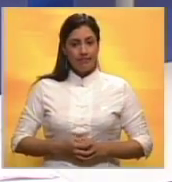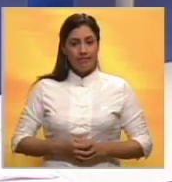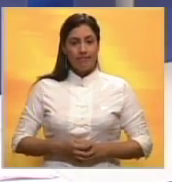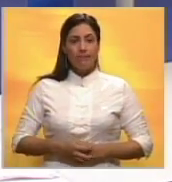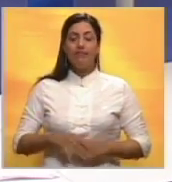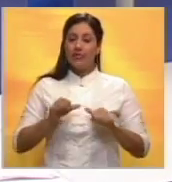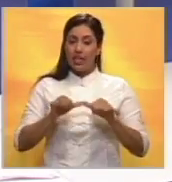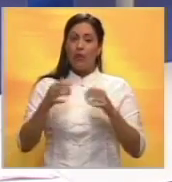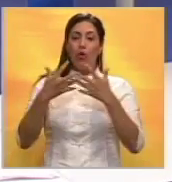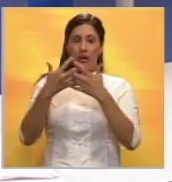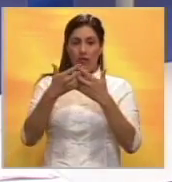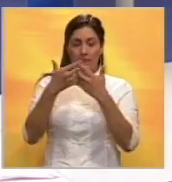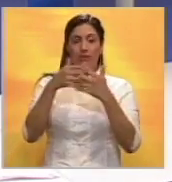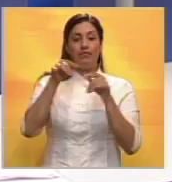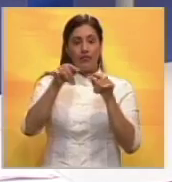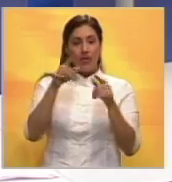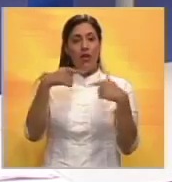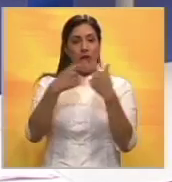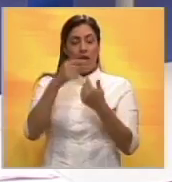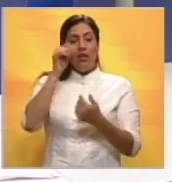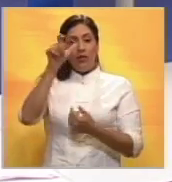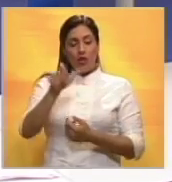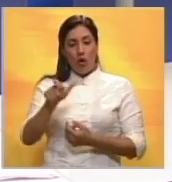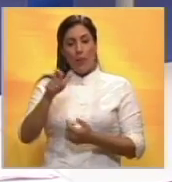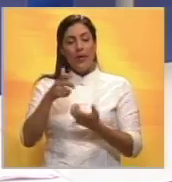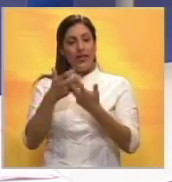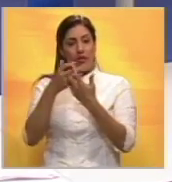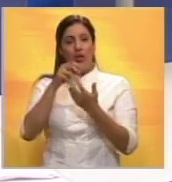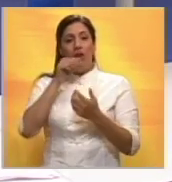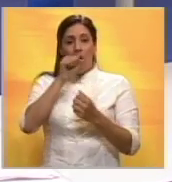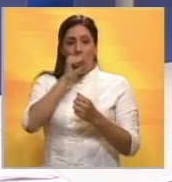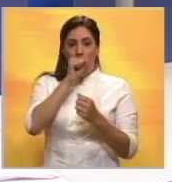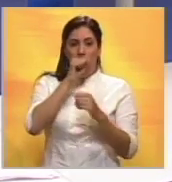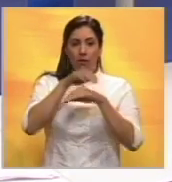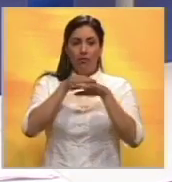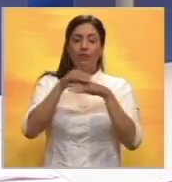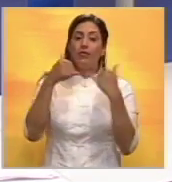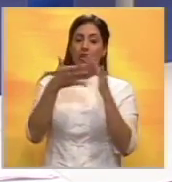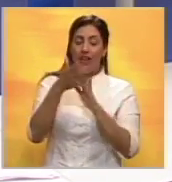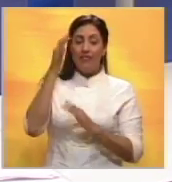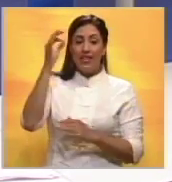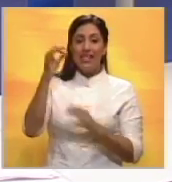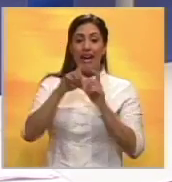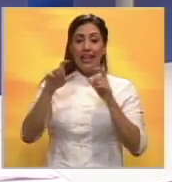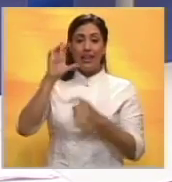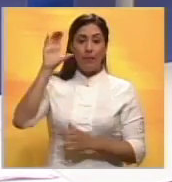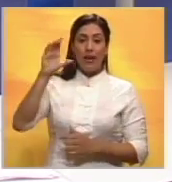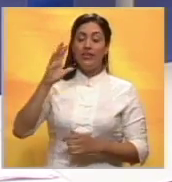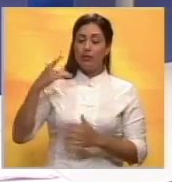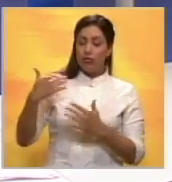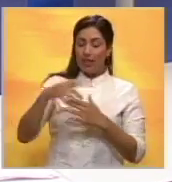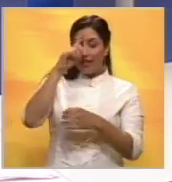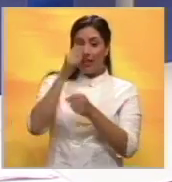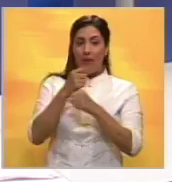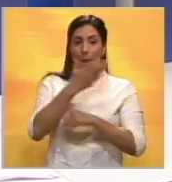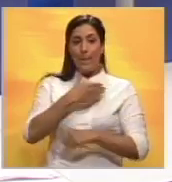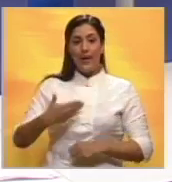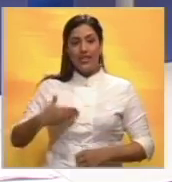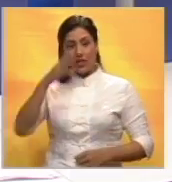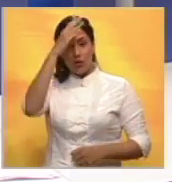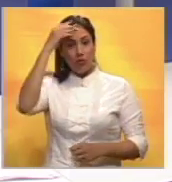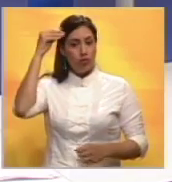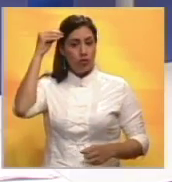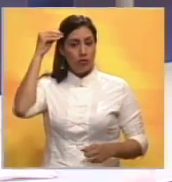nos quedamos en Estados Unidos allí el senador republicano Jeff session fue confirmado como fiscal general del país durante el gobierno del presidente Donald